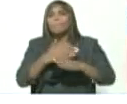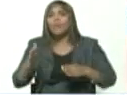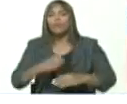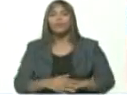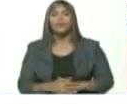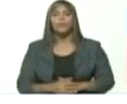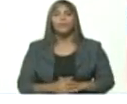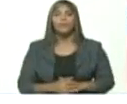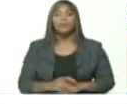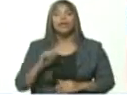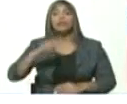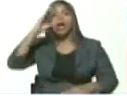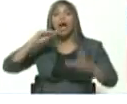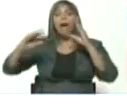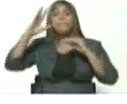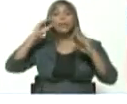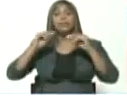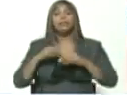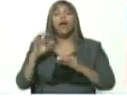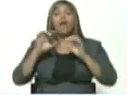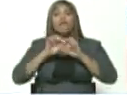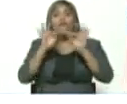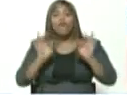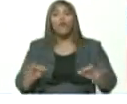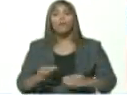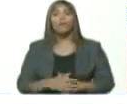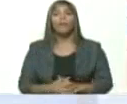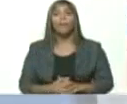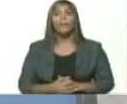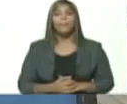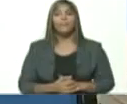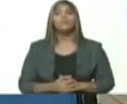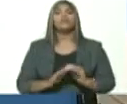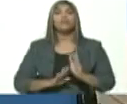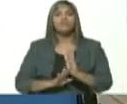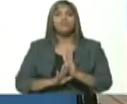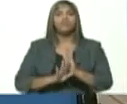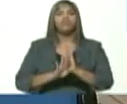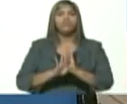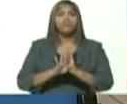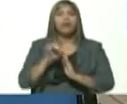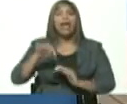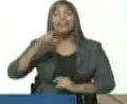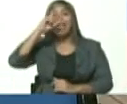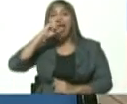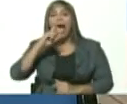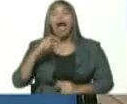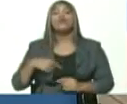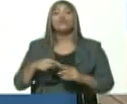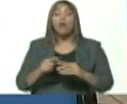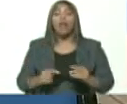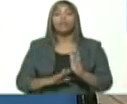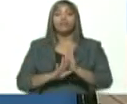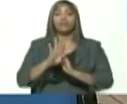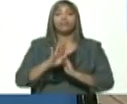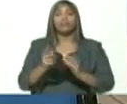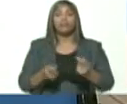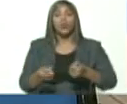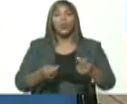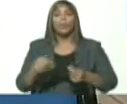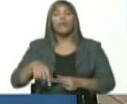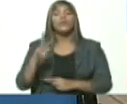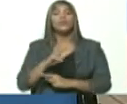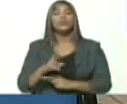Y con ese aprendizaje metodológico vamos recuperando. Este es el año de la recuperación económica de Venezuela. Con